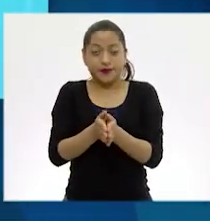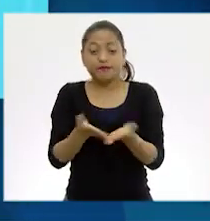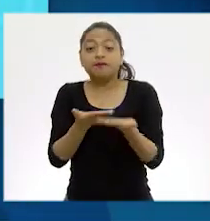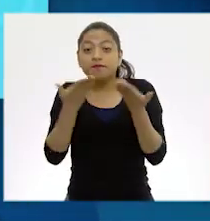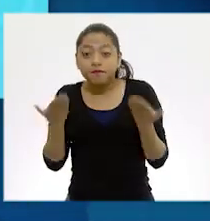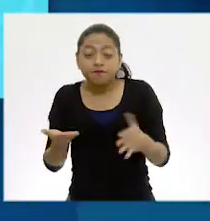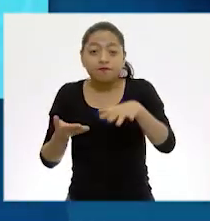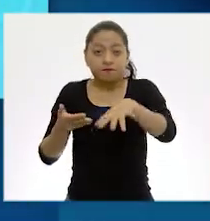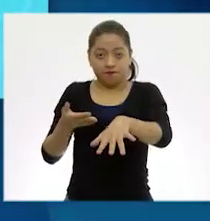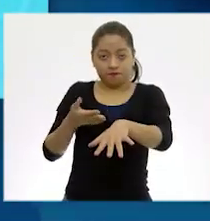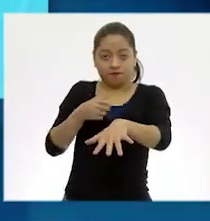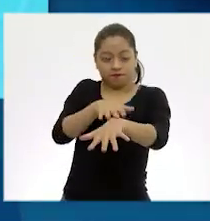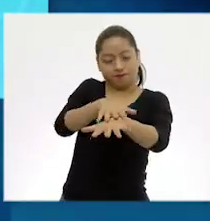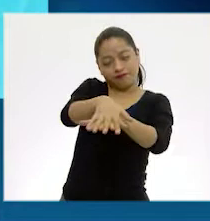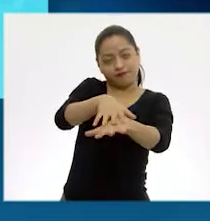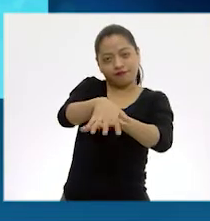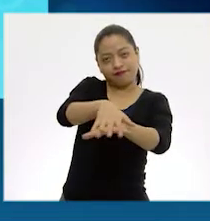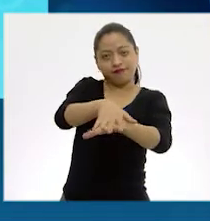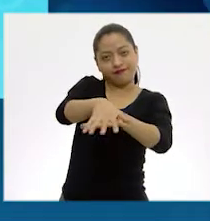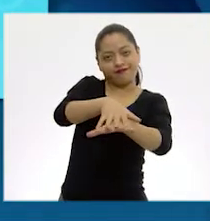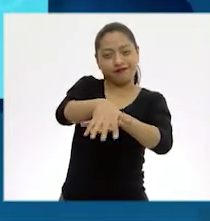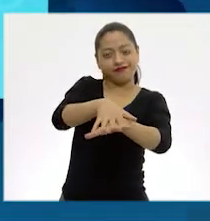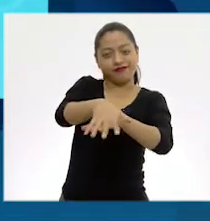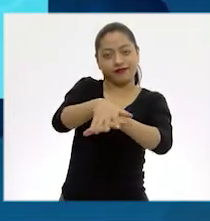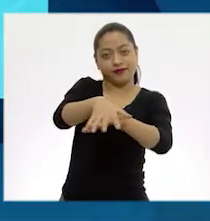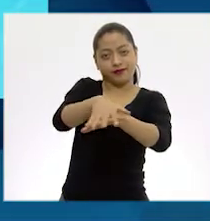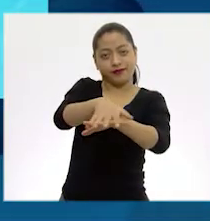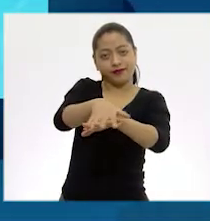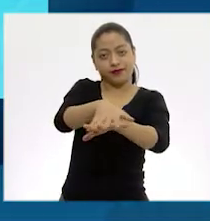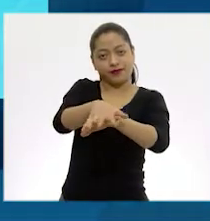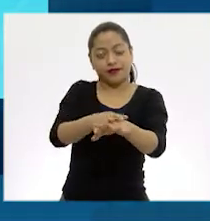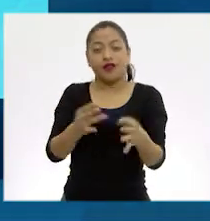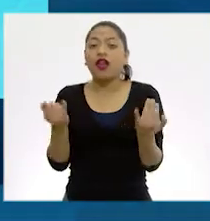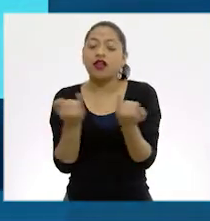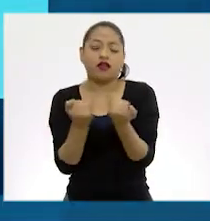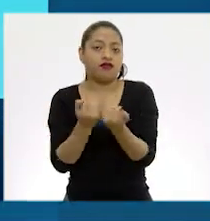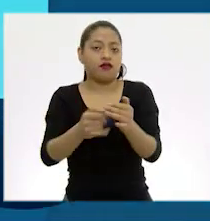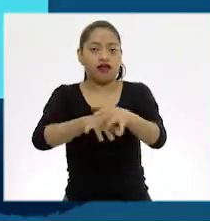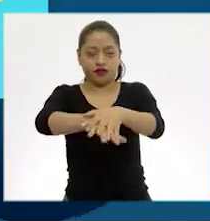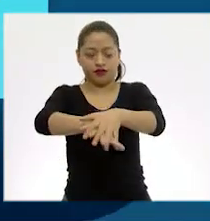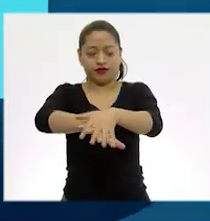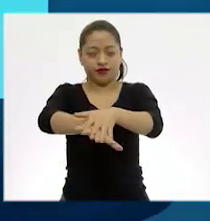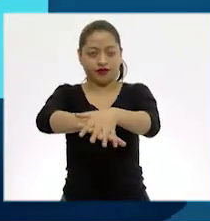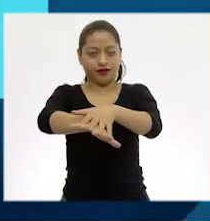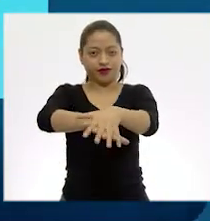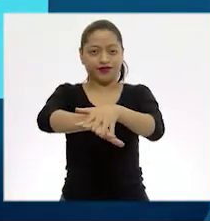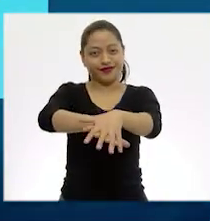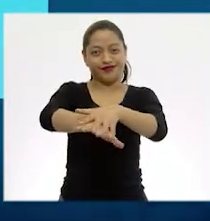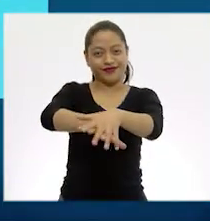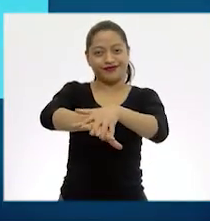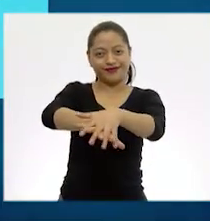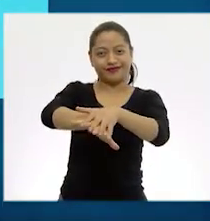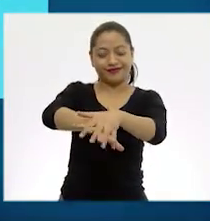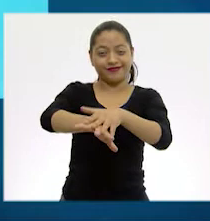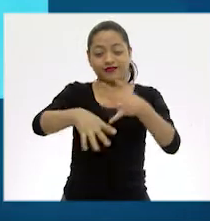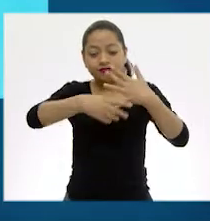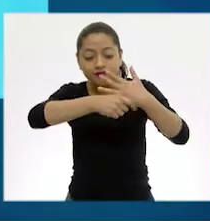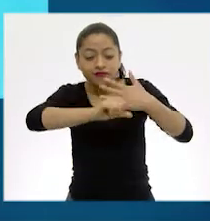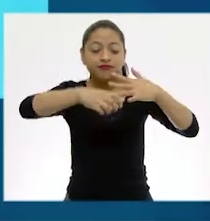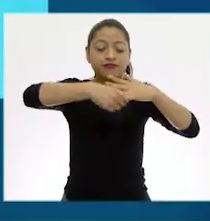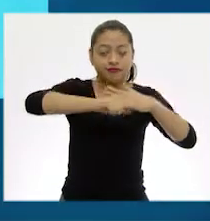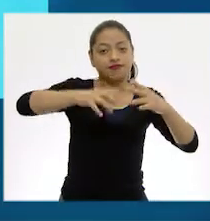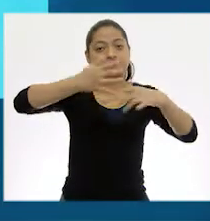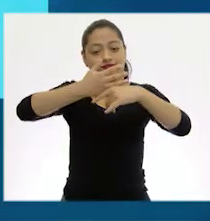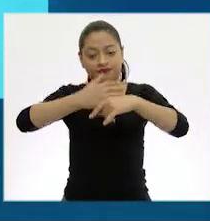la palma de una de tus manos contra el dorso de la otra, entrelazando los dedos. Repite lo mismo con la otra mano. Frota los